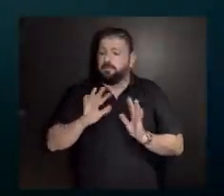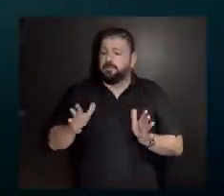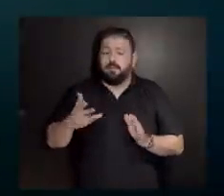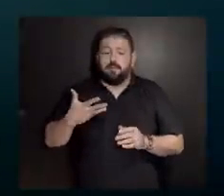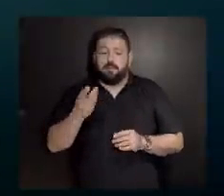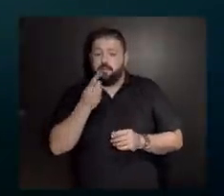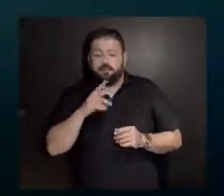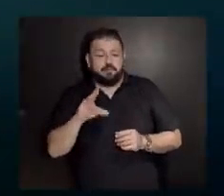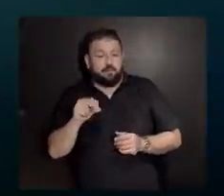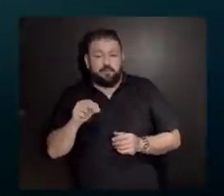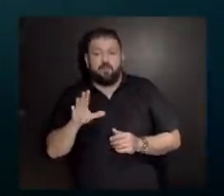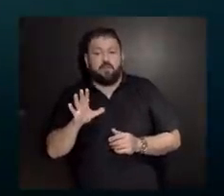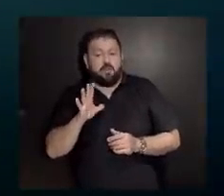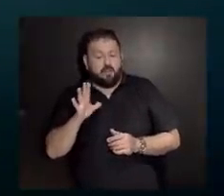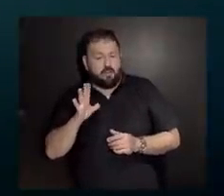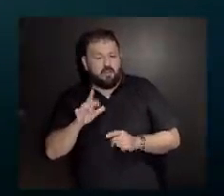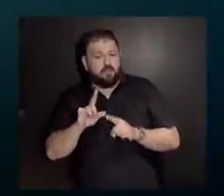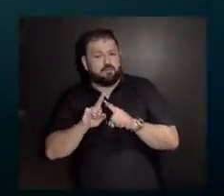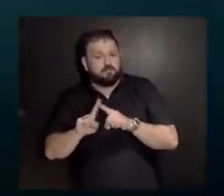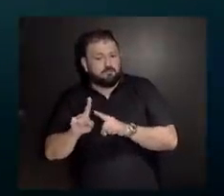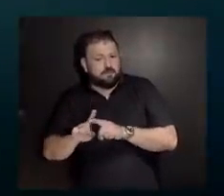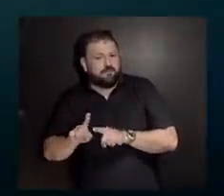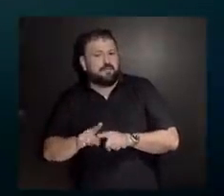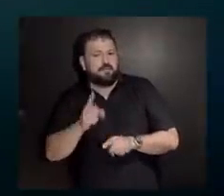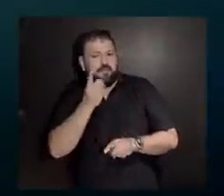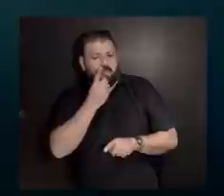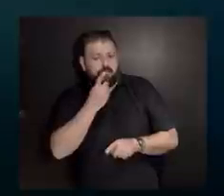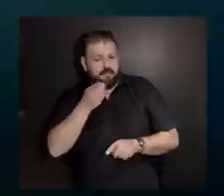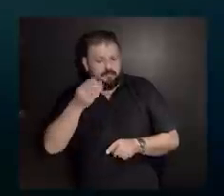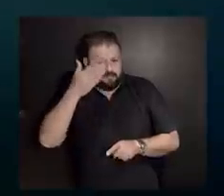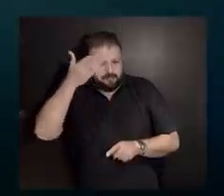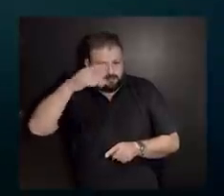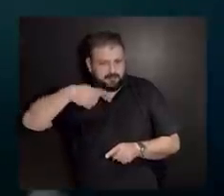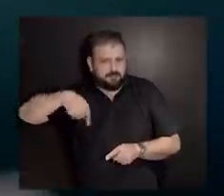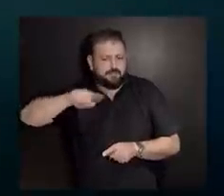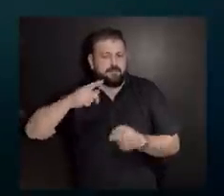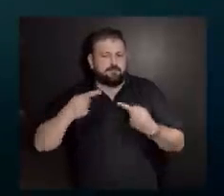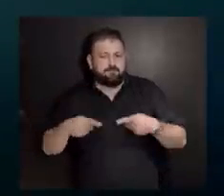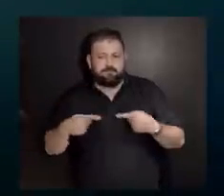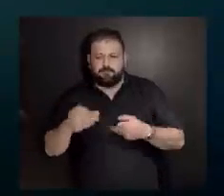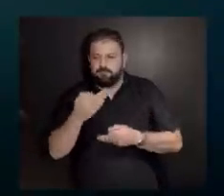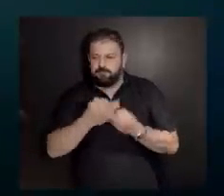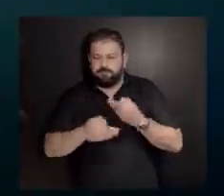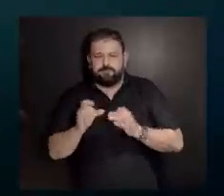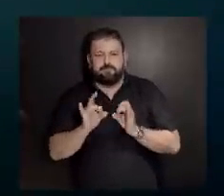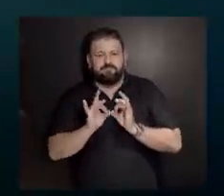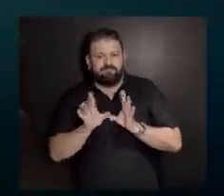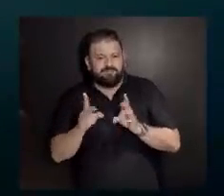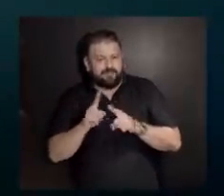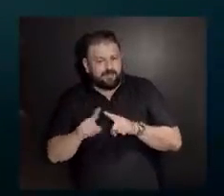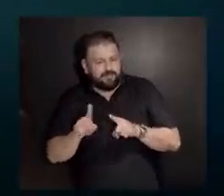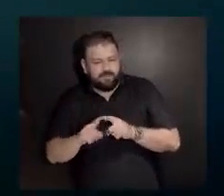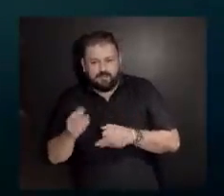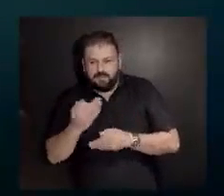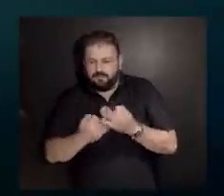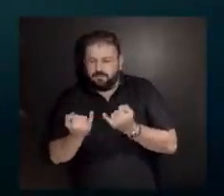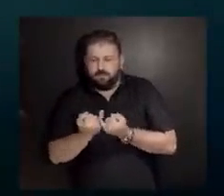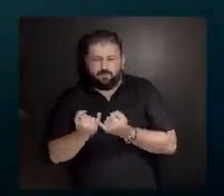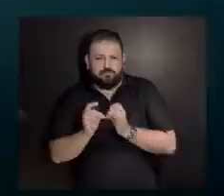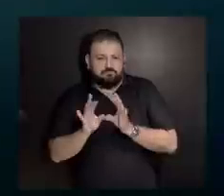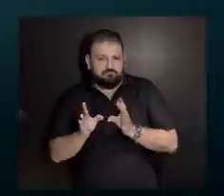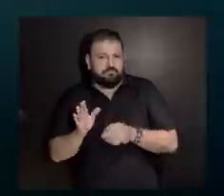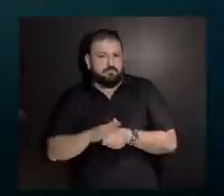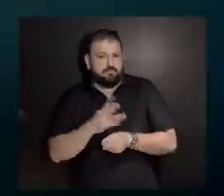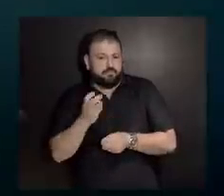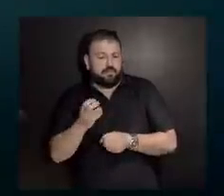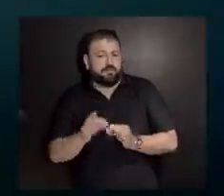son diferentes tipos de diabetes, diferentes características, diferentes complicaciones, consecuencias. Entonces, por